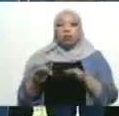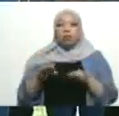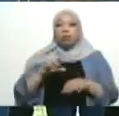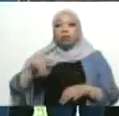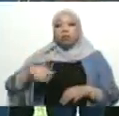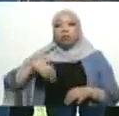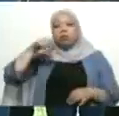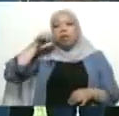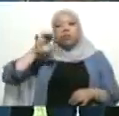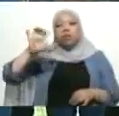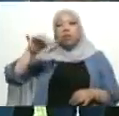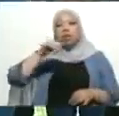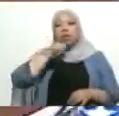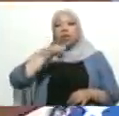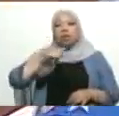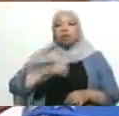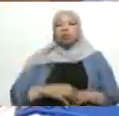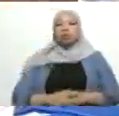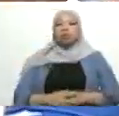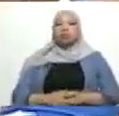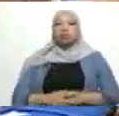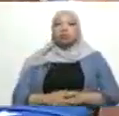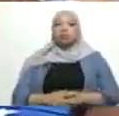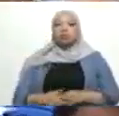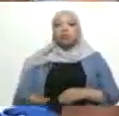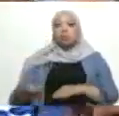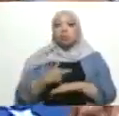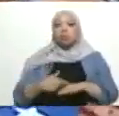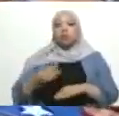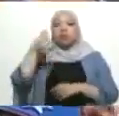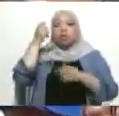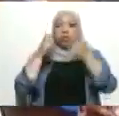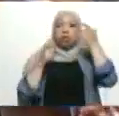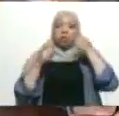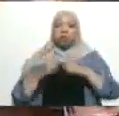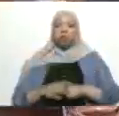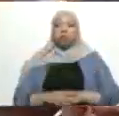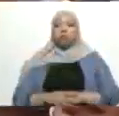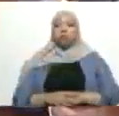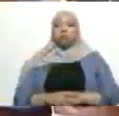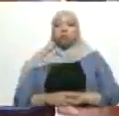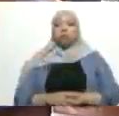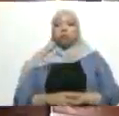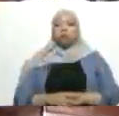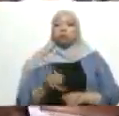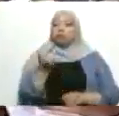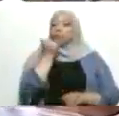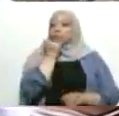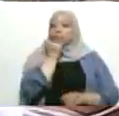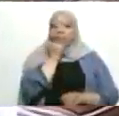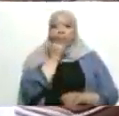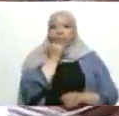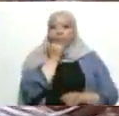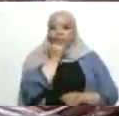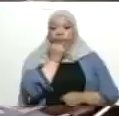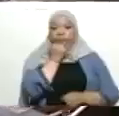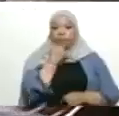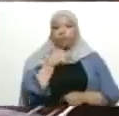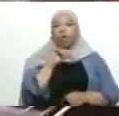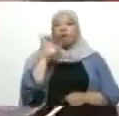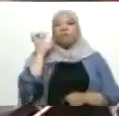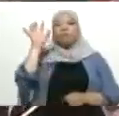nuestra patria. Miren, cuando el comandante Chávez nos dijo que nadie se equivoque, hoy tenemos